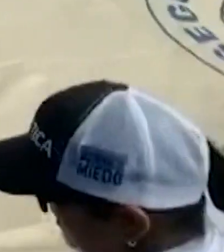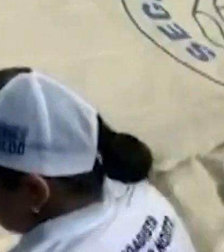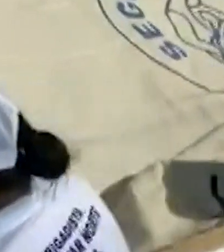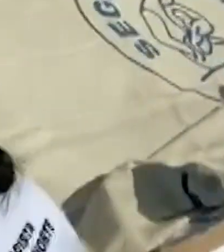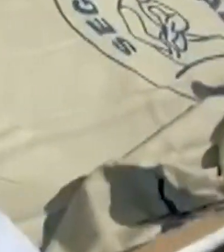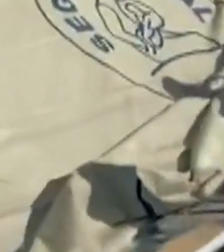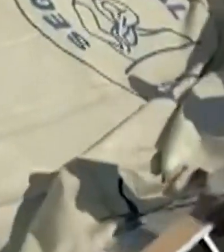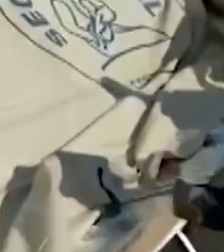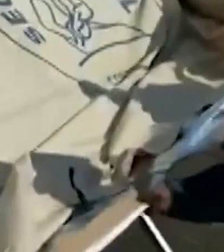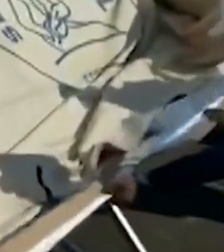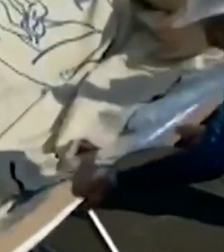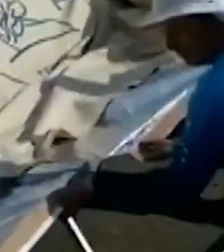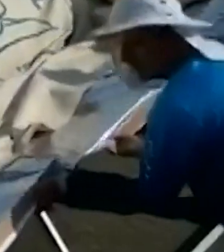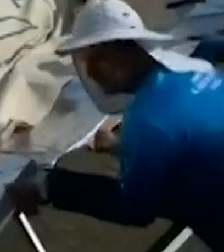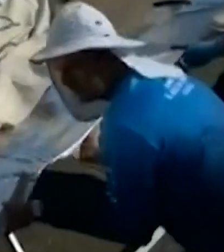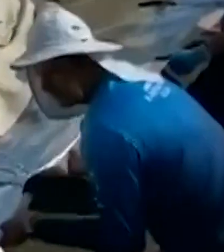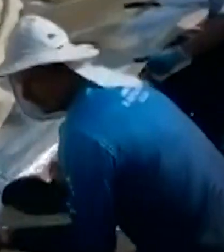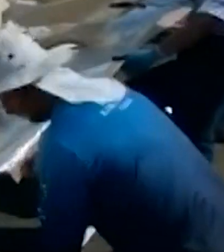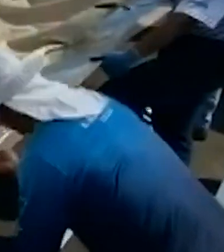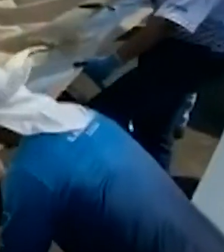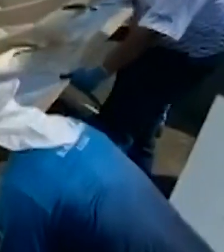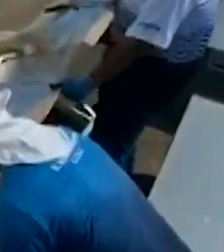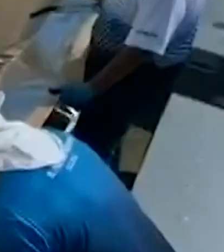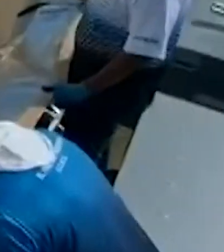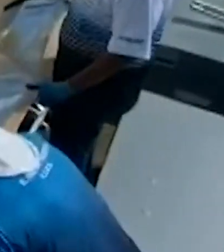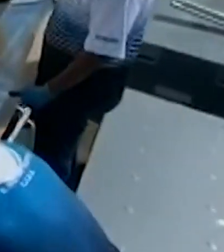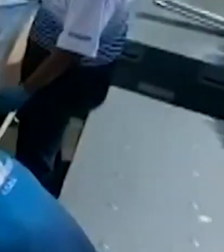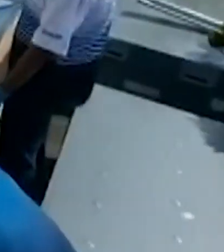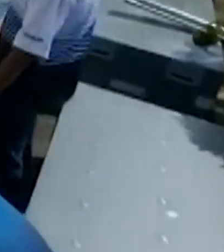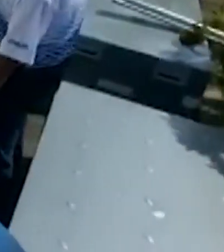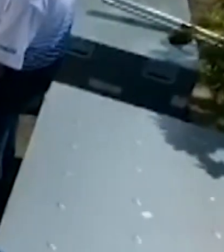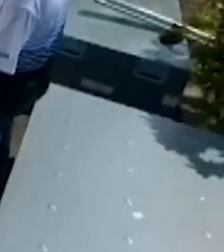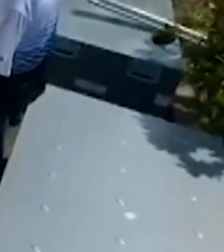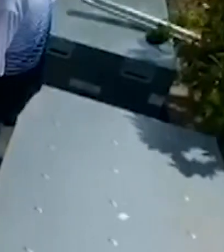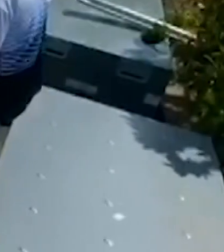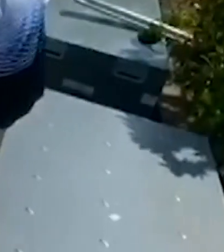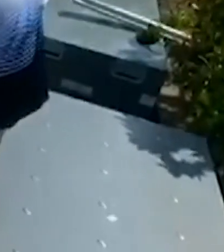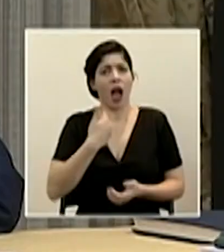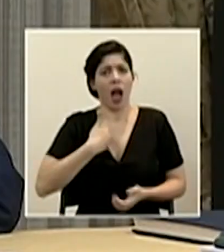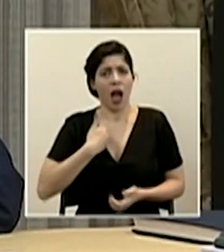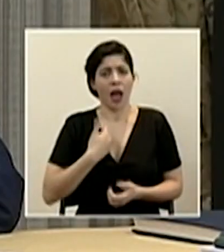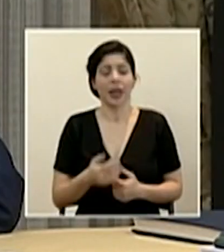pacientes positivos de COVID-19 se les mantendrá una rehabilitación, pero de manera